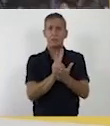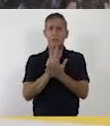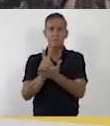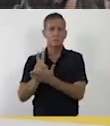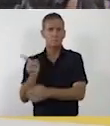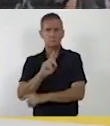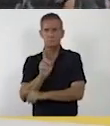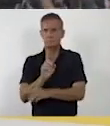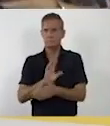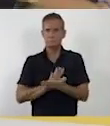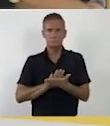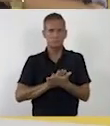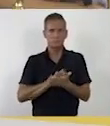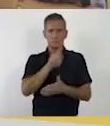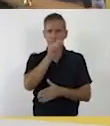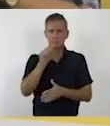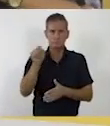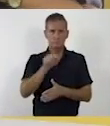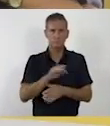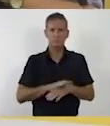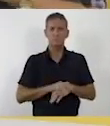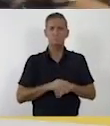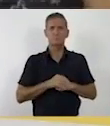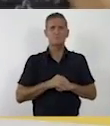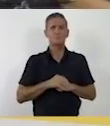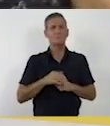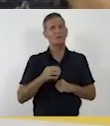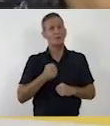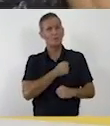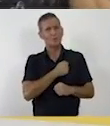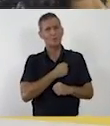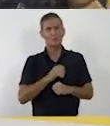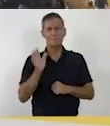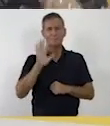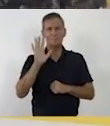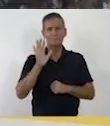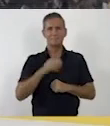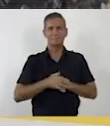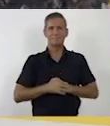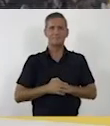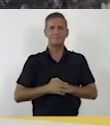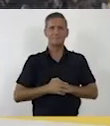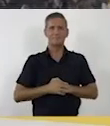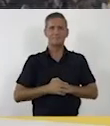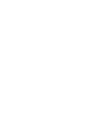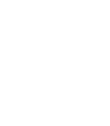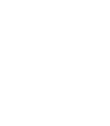visitas ni visitar a nadie. Ya tendremos tiempo de abrazar. Los quiero y me despido.